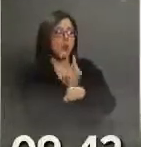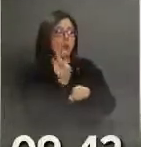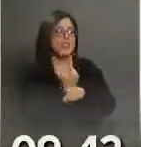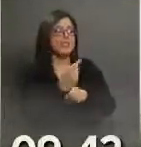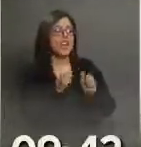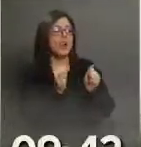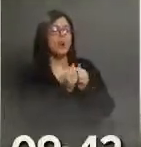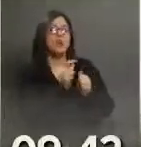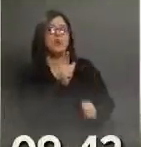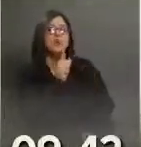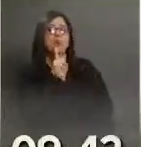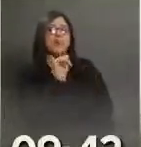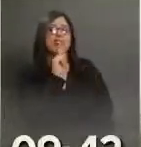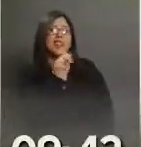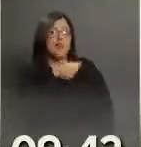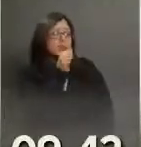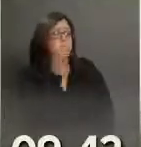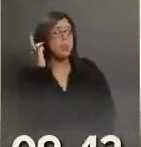ahí,